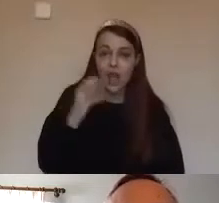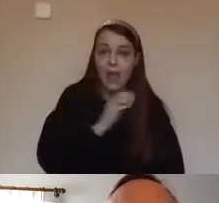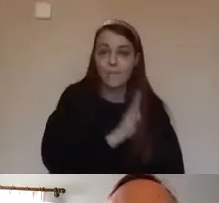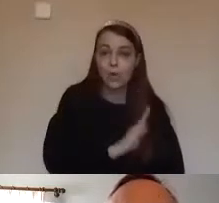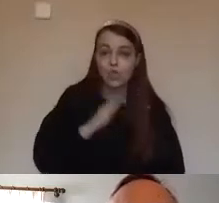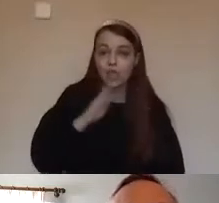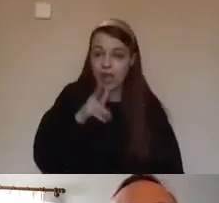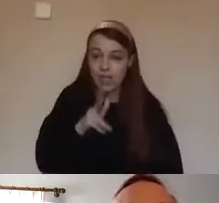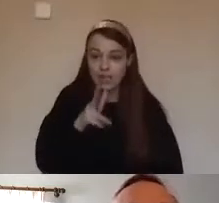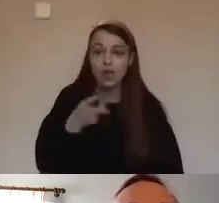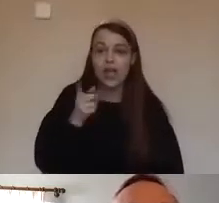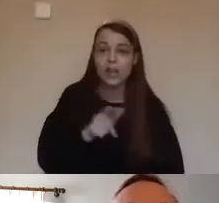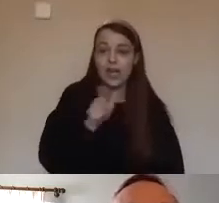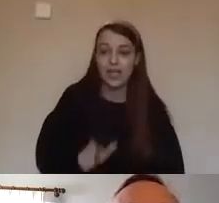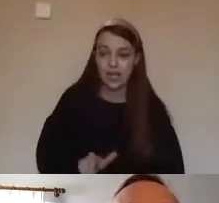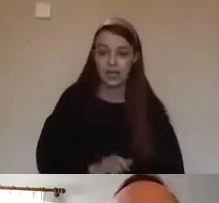y en Italia.